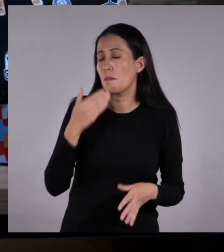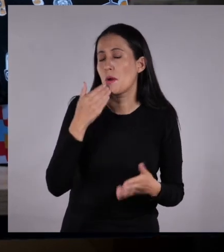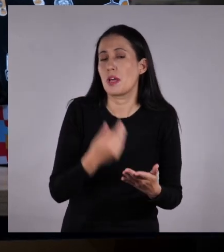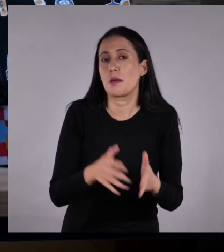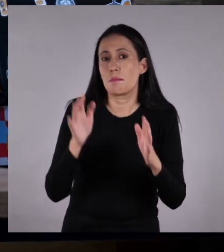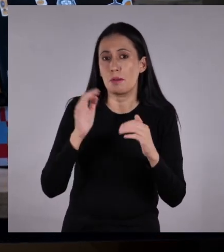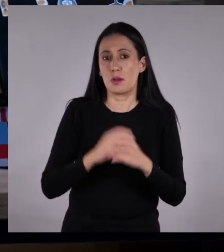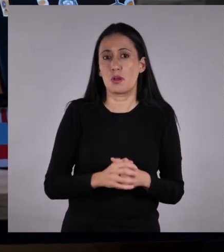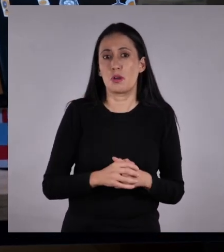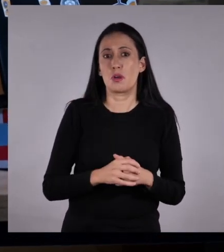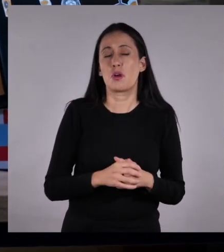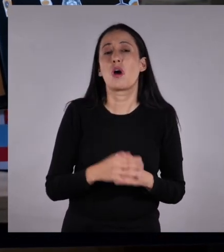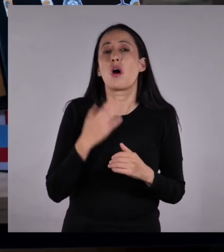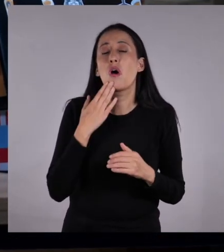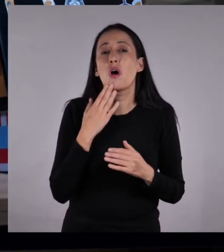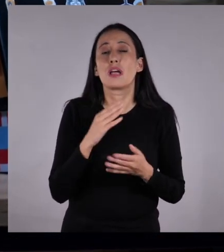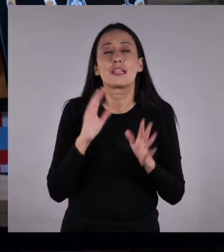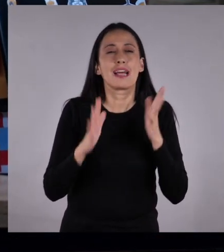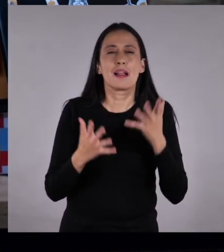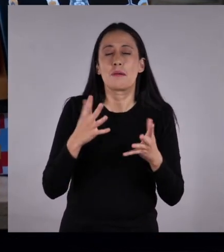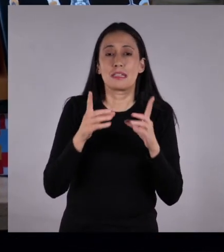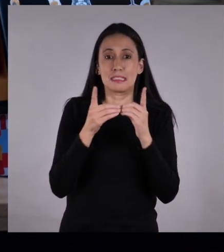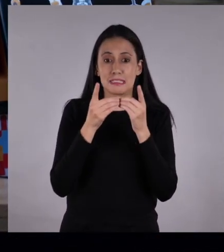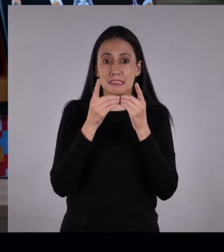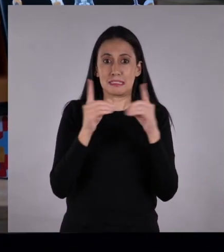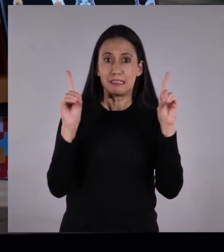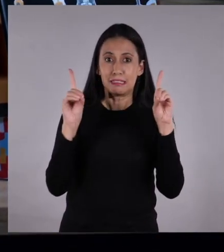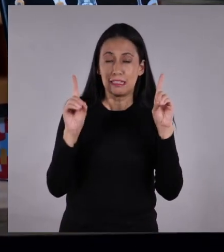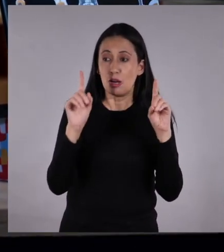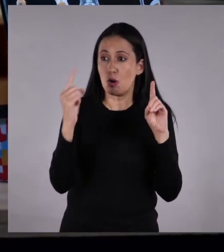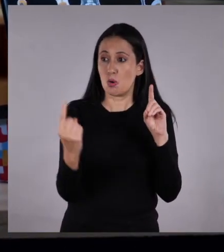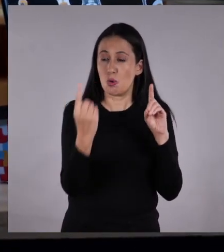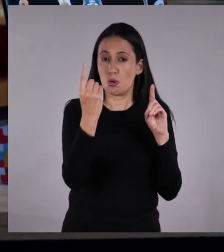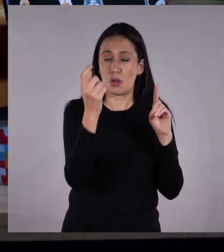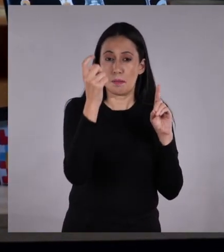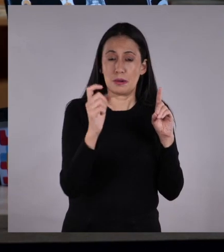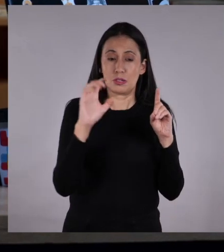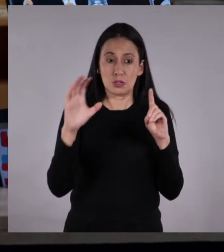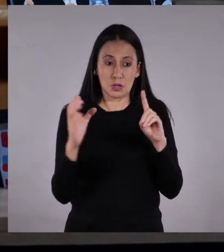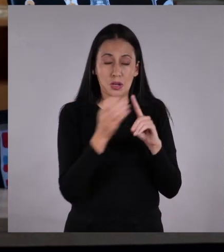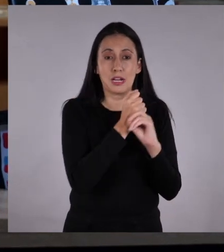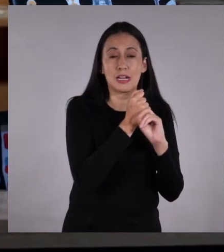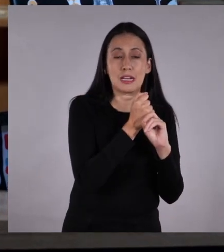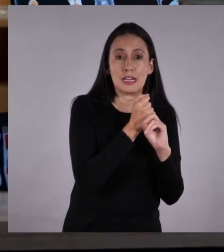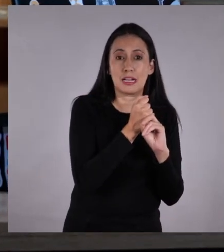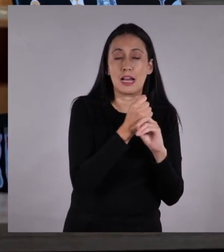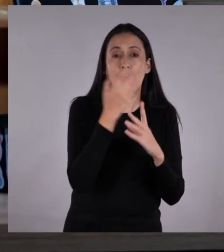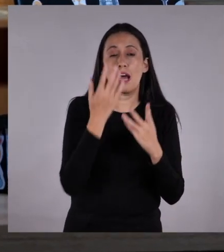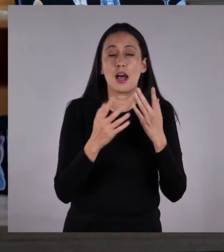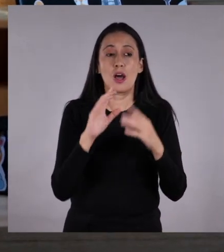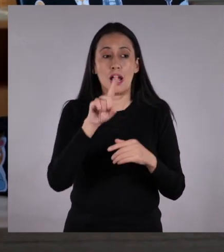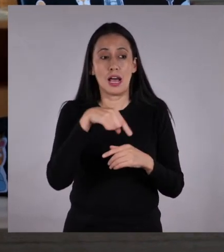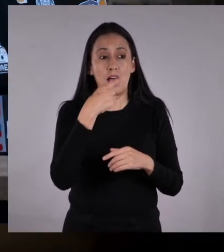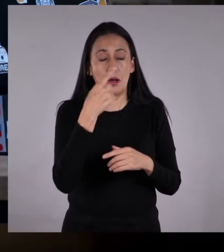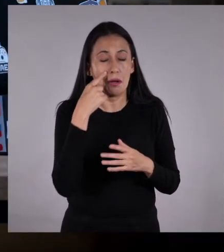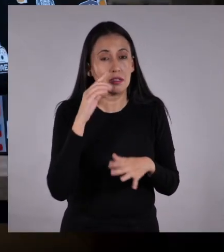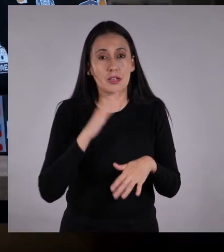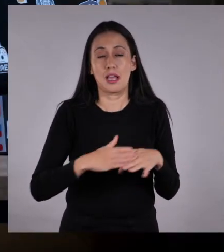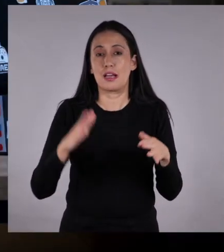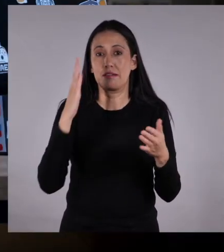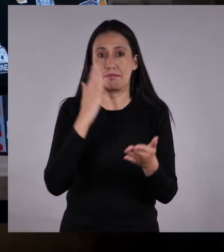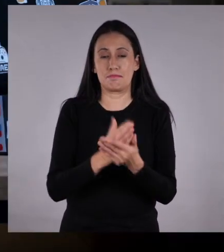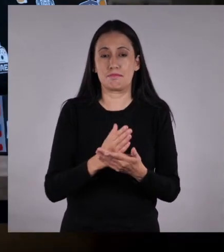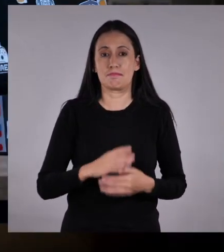relación, cuando uno de los dos trata de recuperar a su pareja aunque ya todo haya terminado.